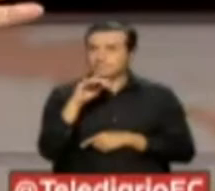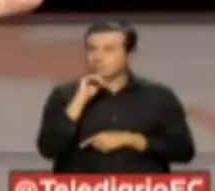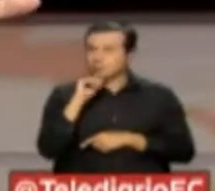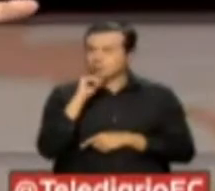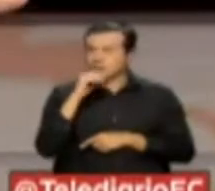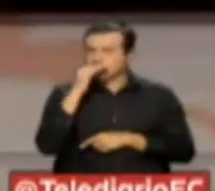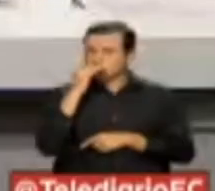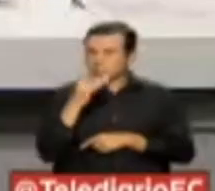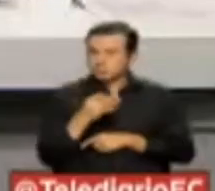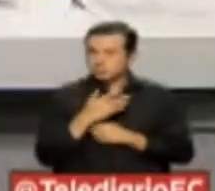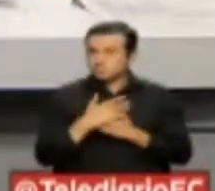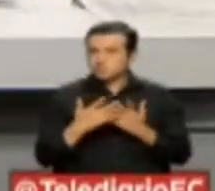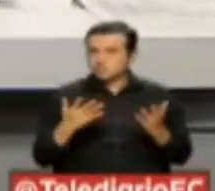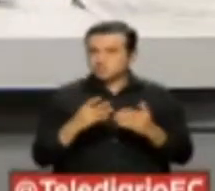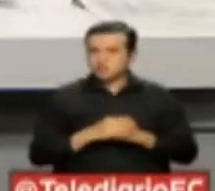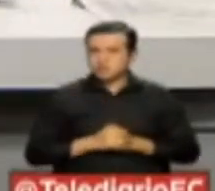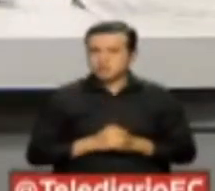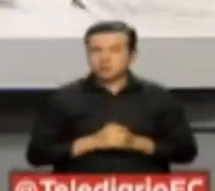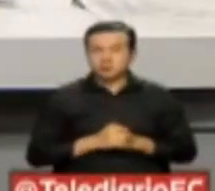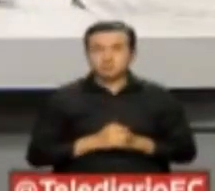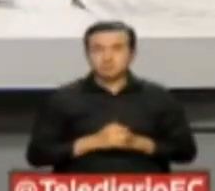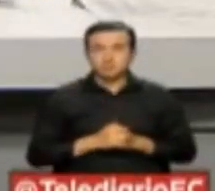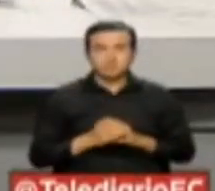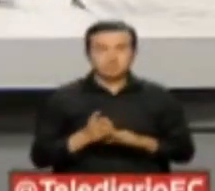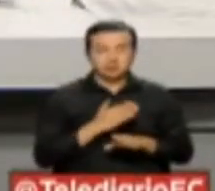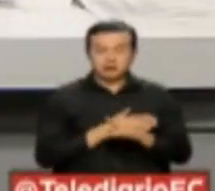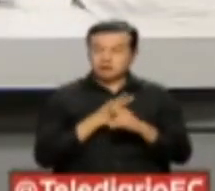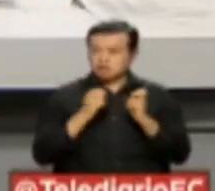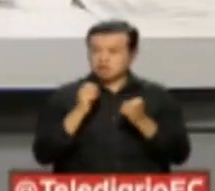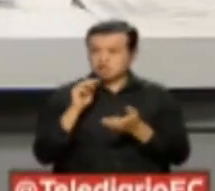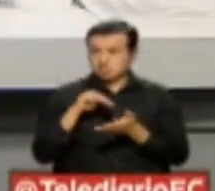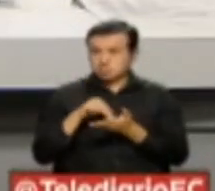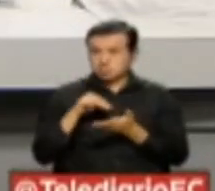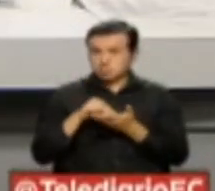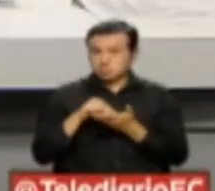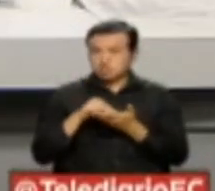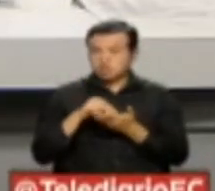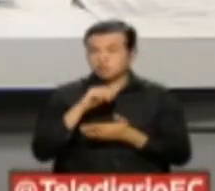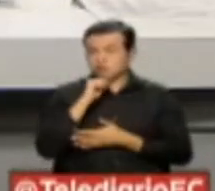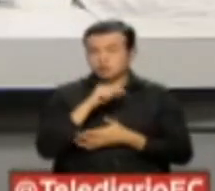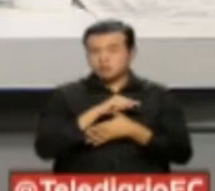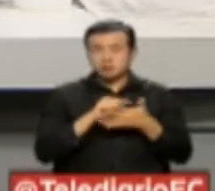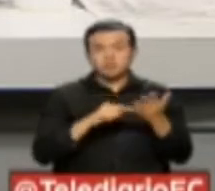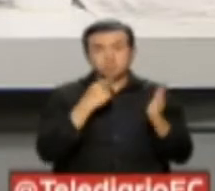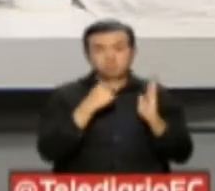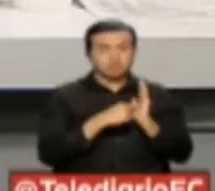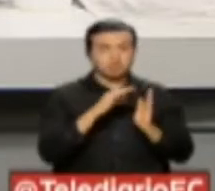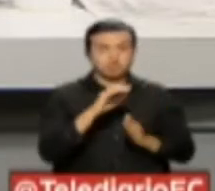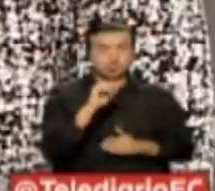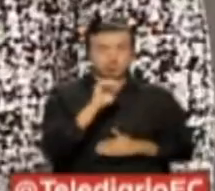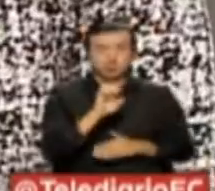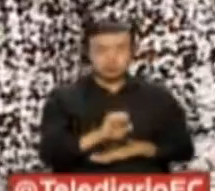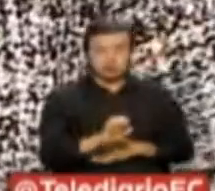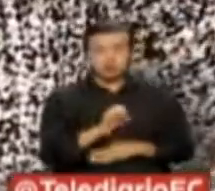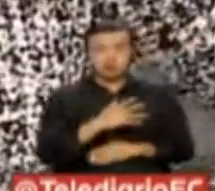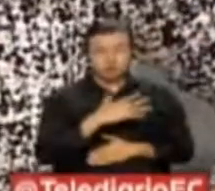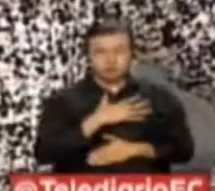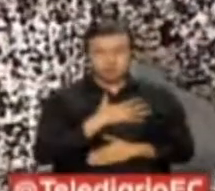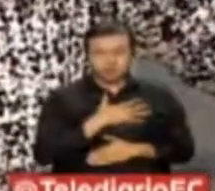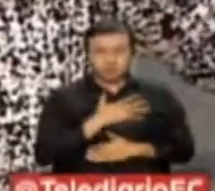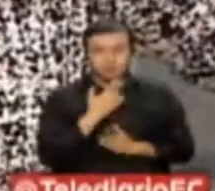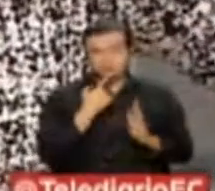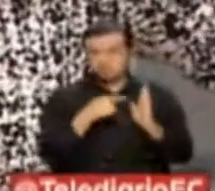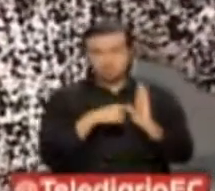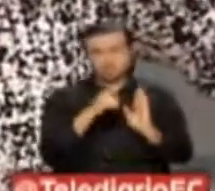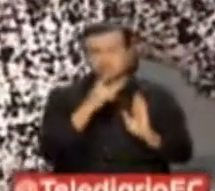pero no es todo lo que es importante me refiero o sea muchos aspectos de lo que ejercita en el caso del cine yo voy a estar un agente un